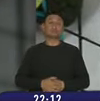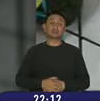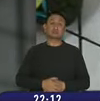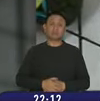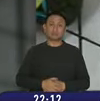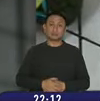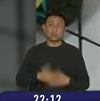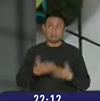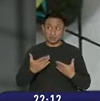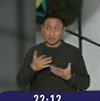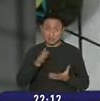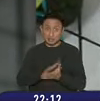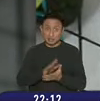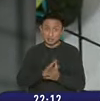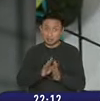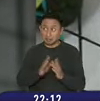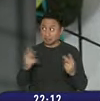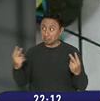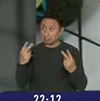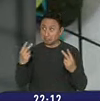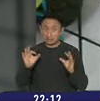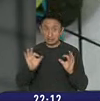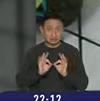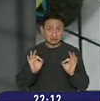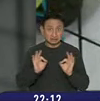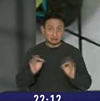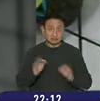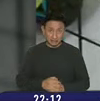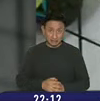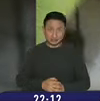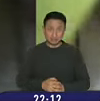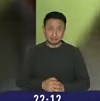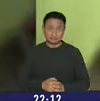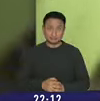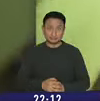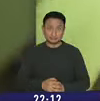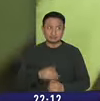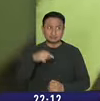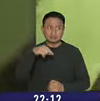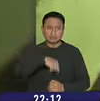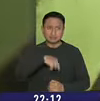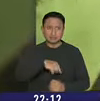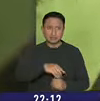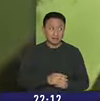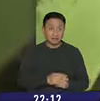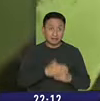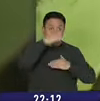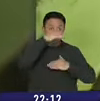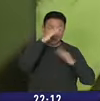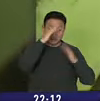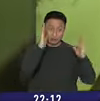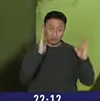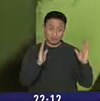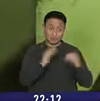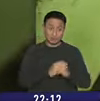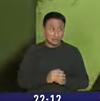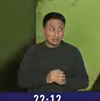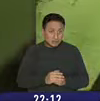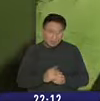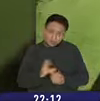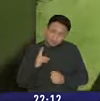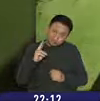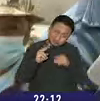desolado, sin nadie que frustre sus malas intenciones, ágilmente por la pequeña ventana que tiene las rejas de este negocio,